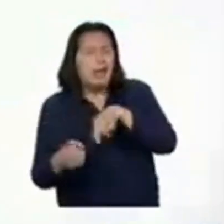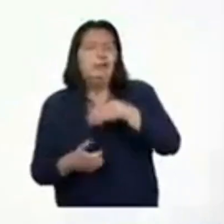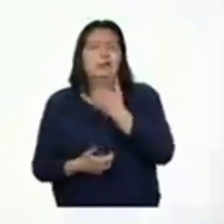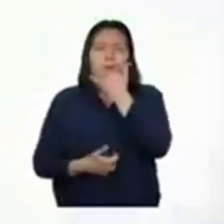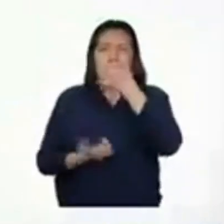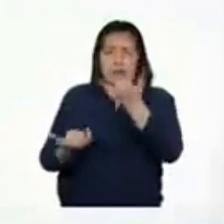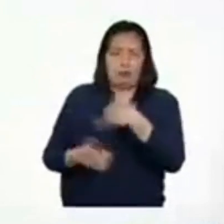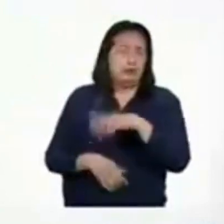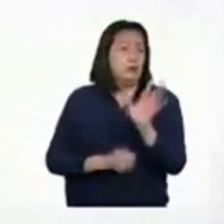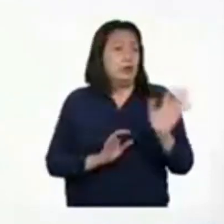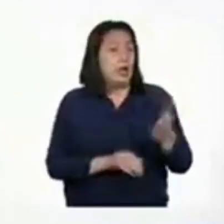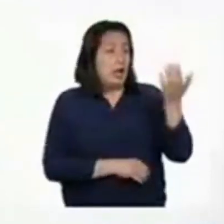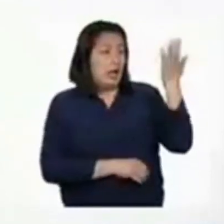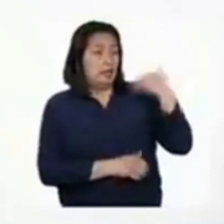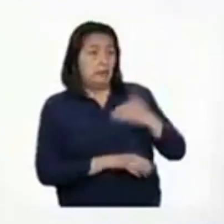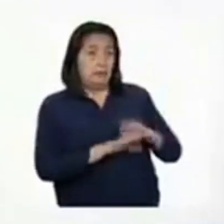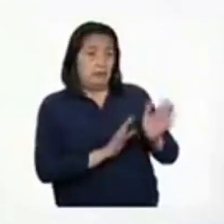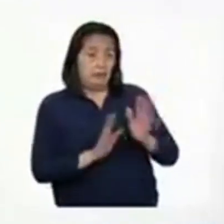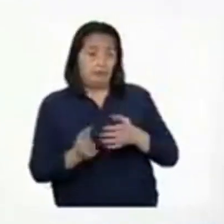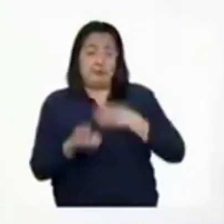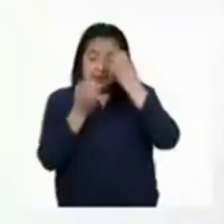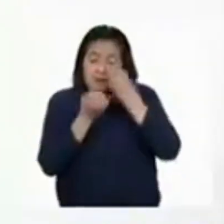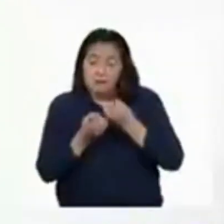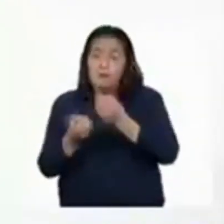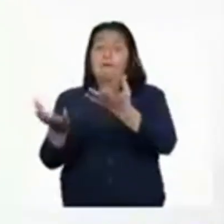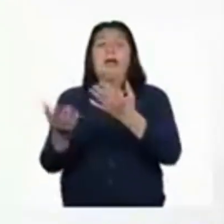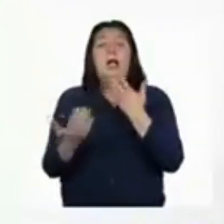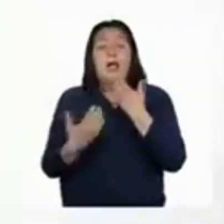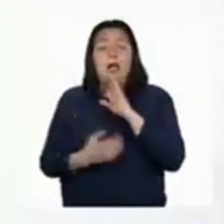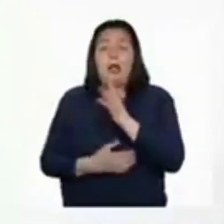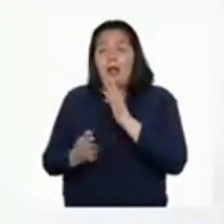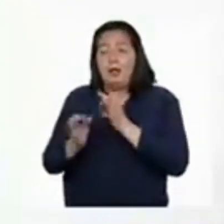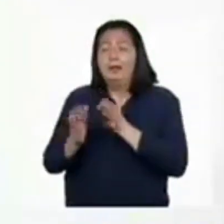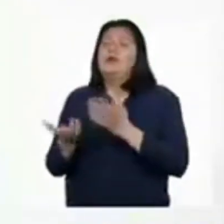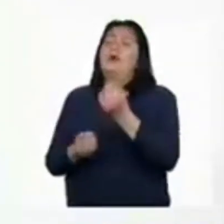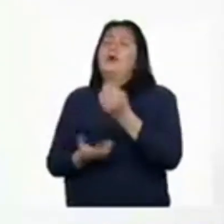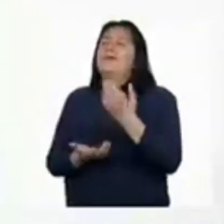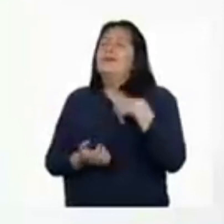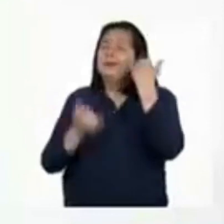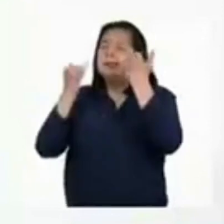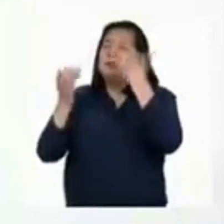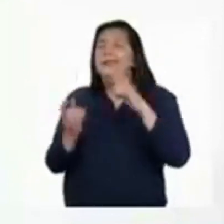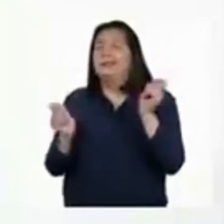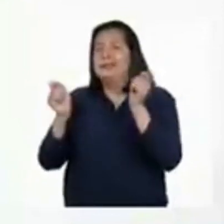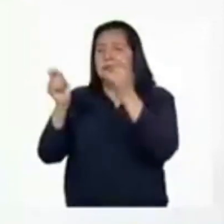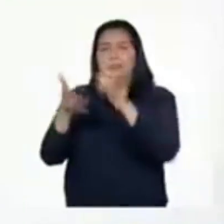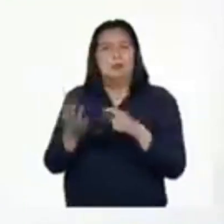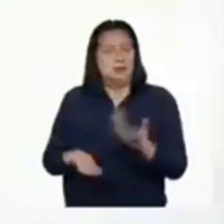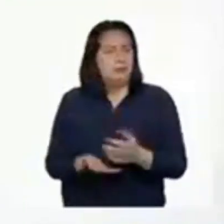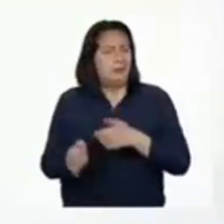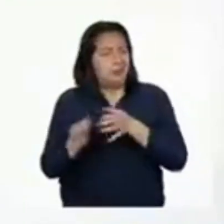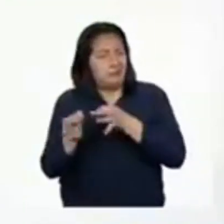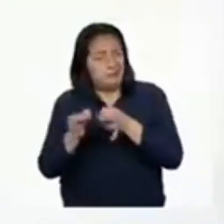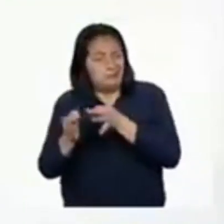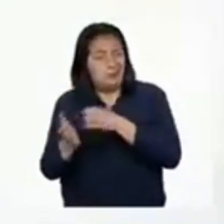situación. En la actividad anterior nos preparamos para comunicar oralmente nuestra propuesta de celebración y mediante la argumentación convencer a